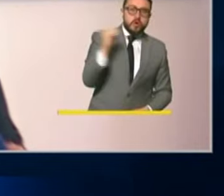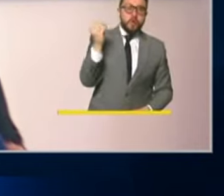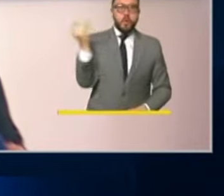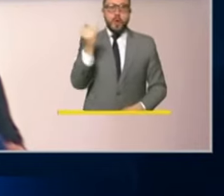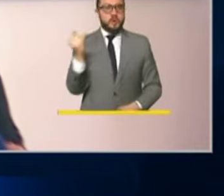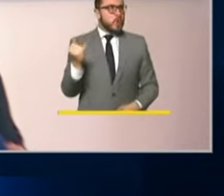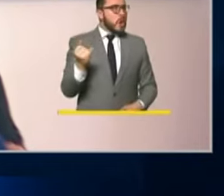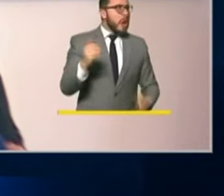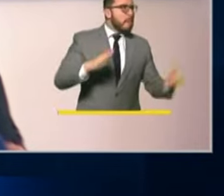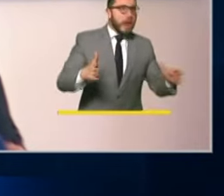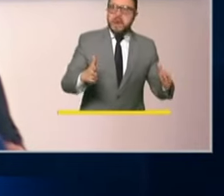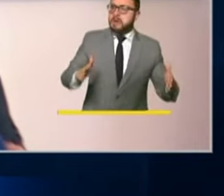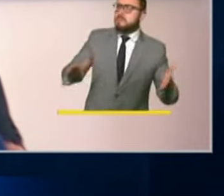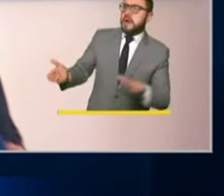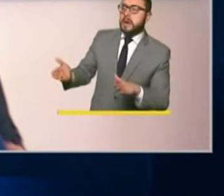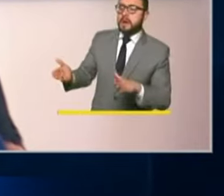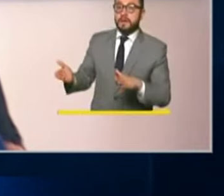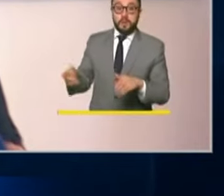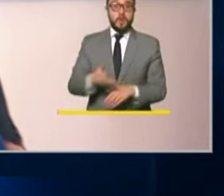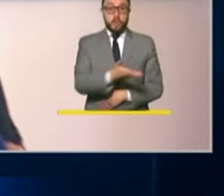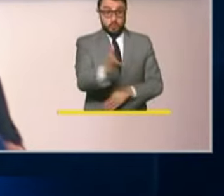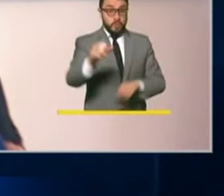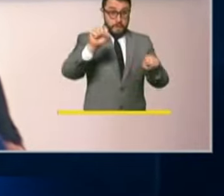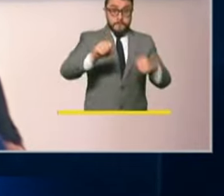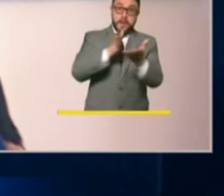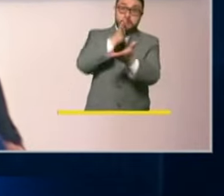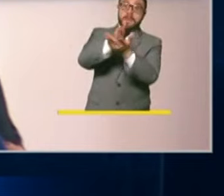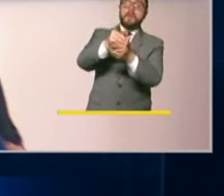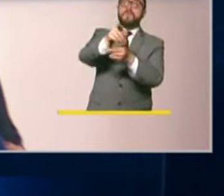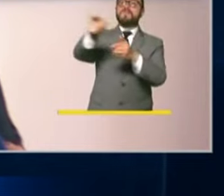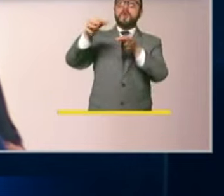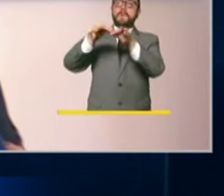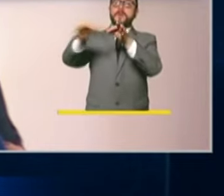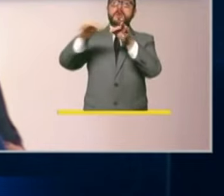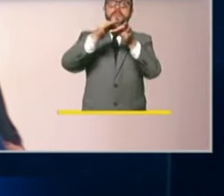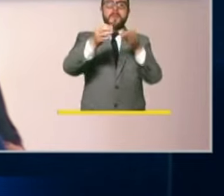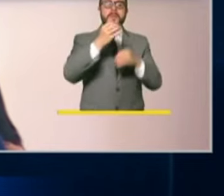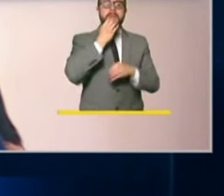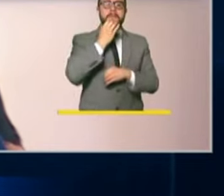está proponiendo ante la ONU. Veremos en los próximos días cuál